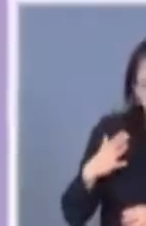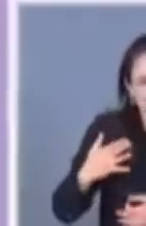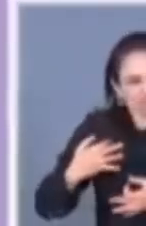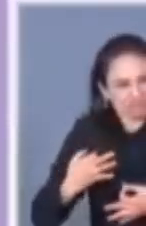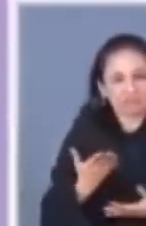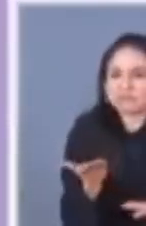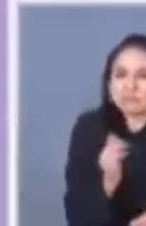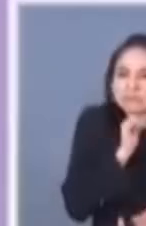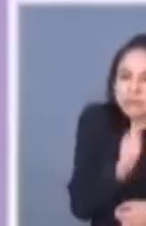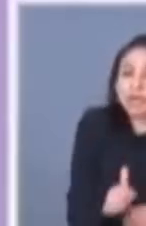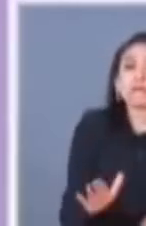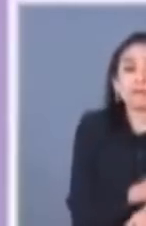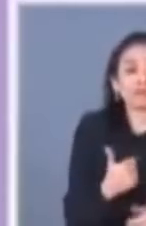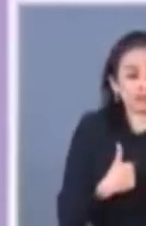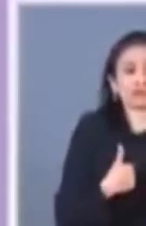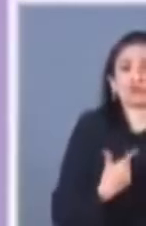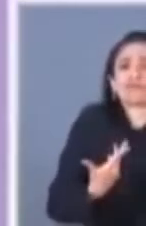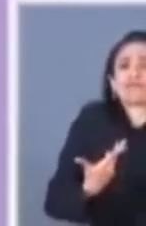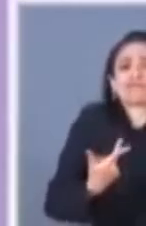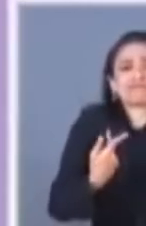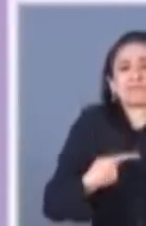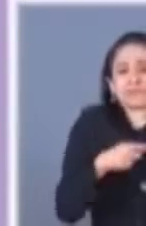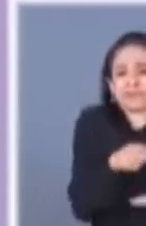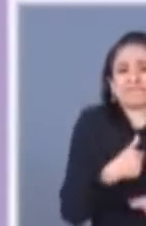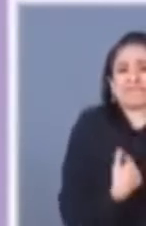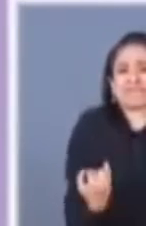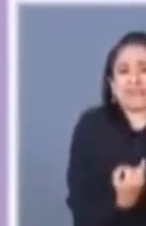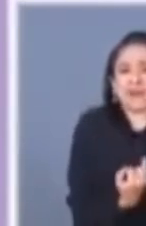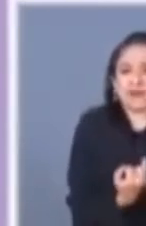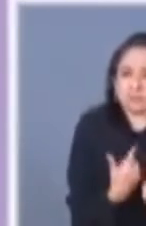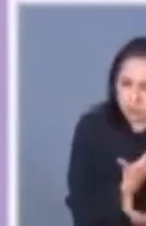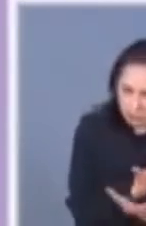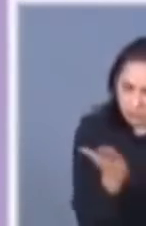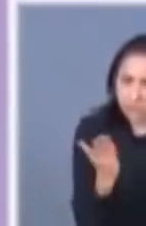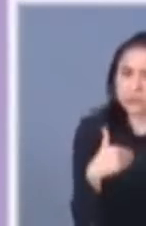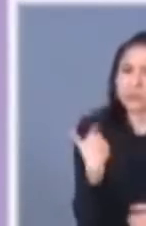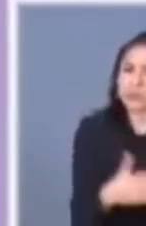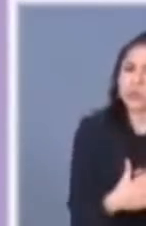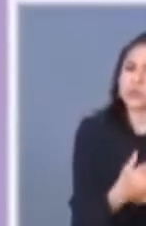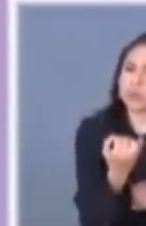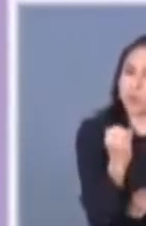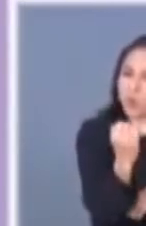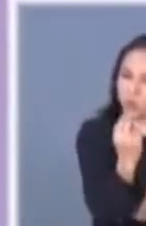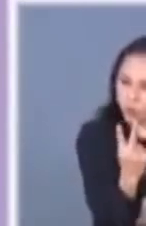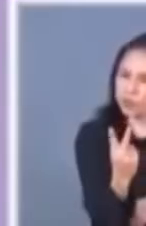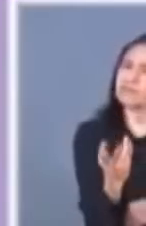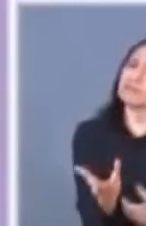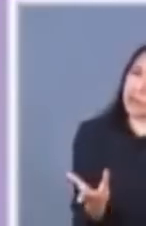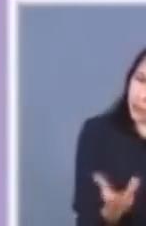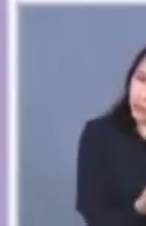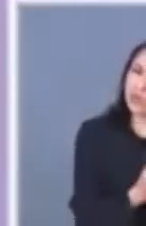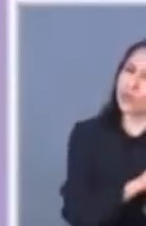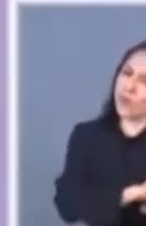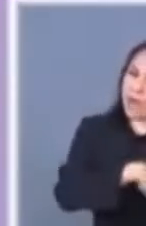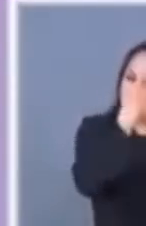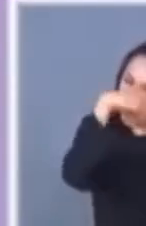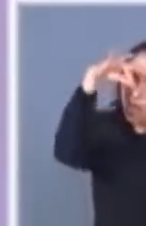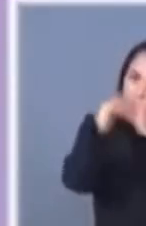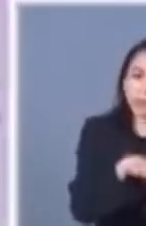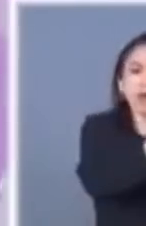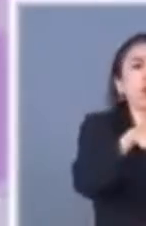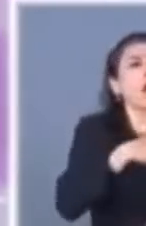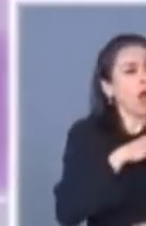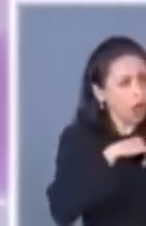frente. Yo les pido a todos ustedes que el 2 de junio salgamos a votar y no me digan cuentas con mi voto. Necesitamos 20,